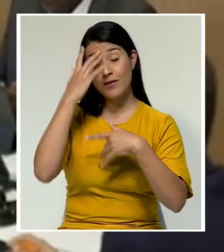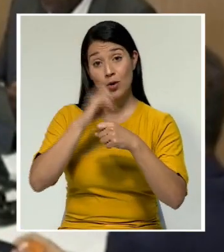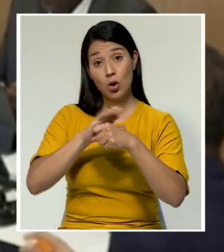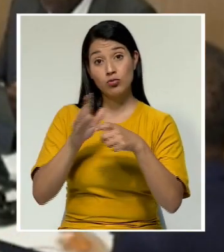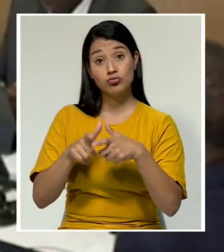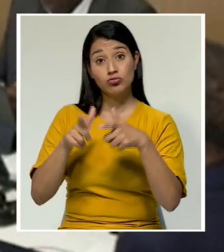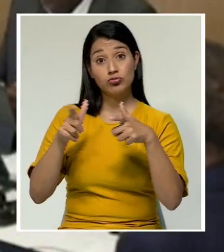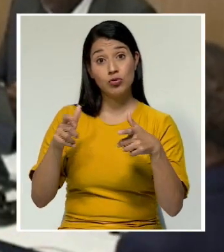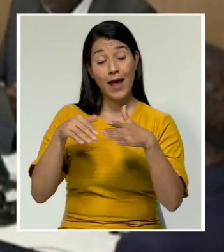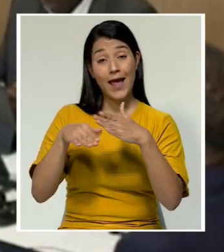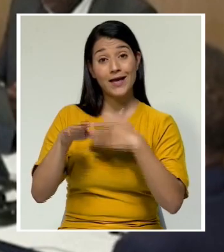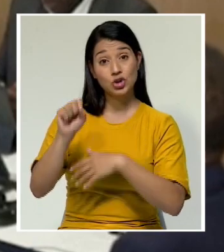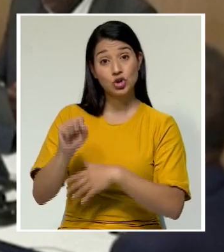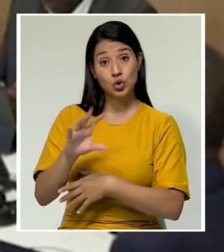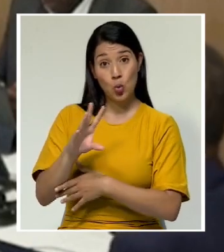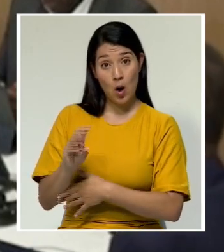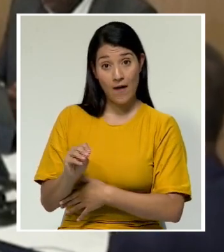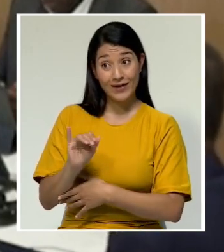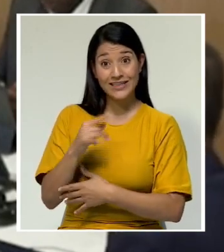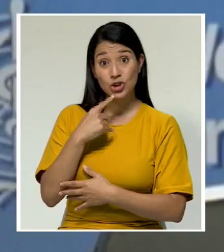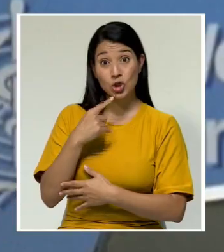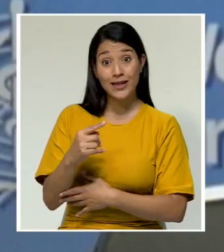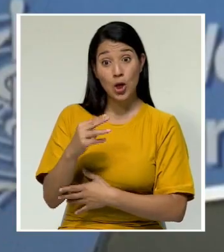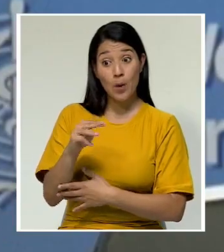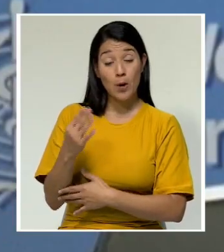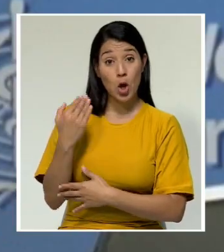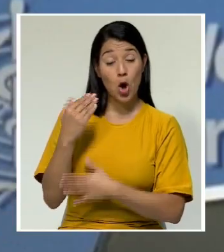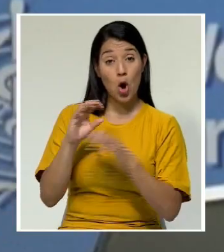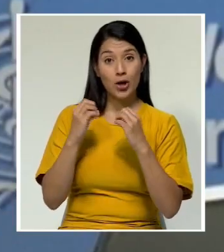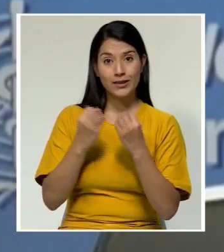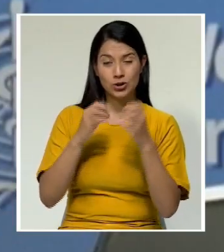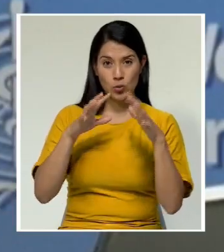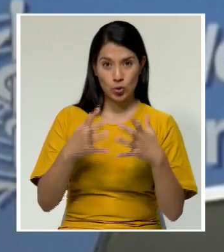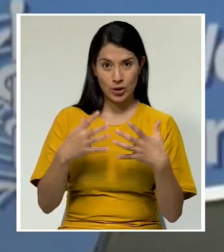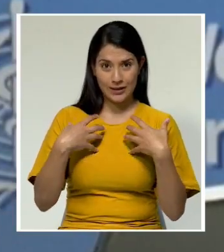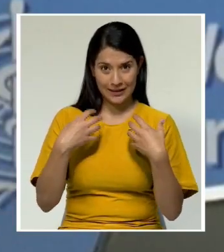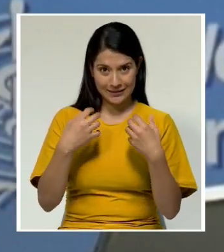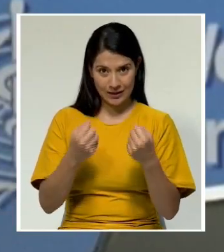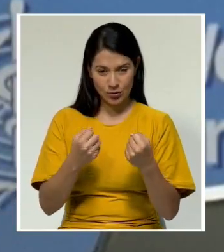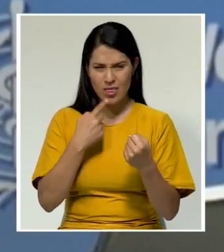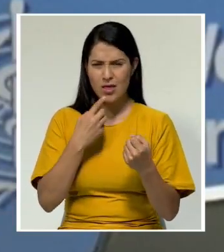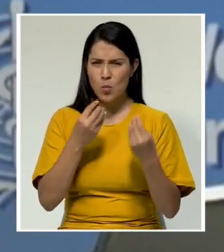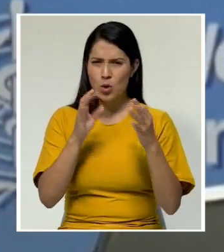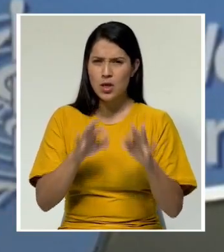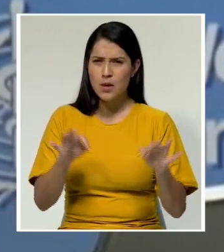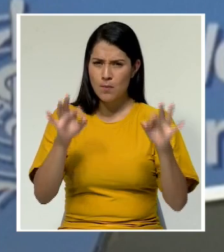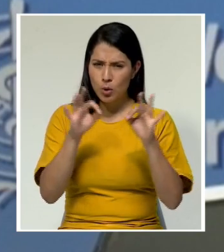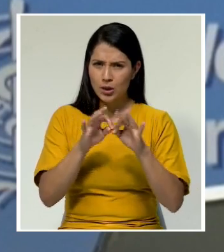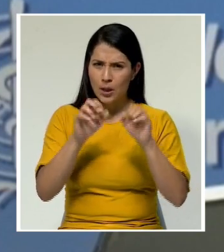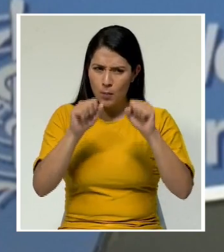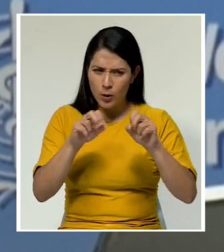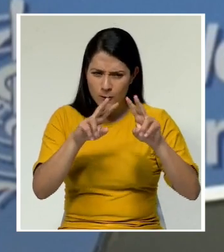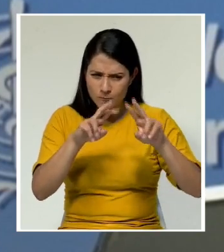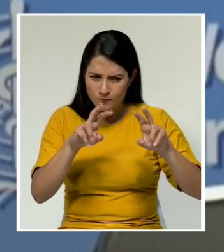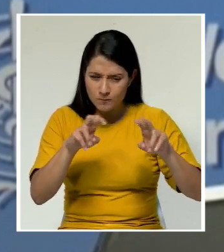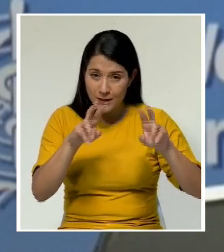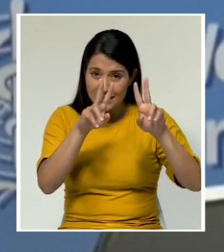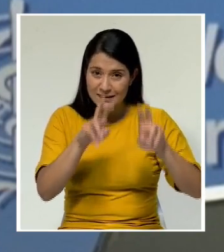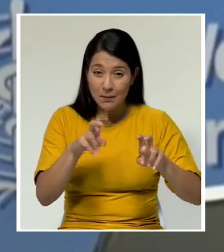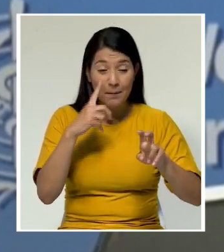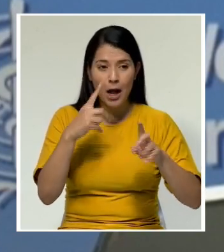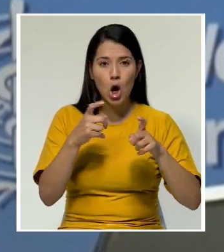En 13, Costa Rica Televisión, tenemos un nuevo programa que le muestra más lugares extraordinarios,